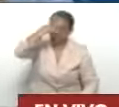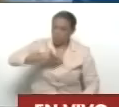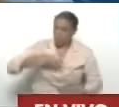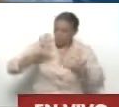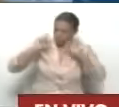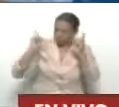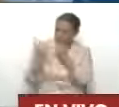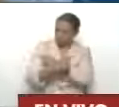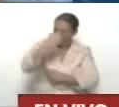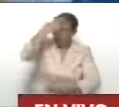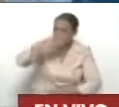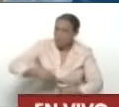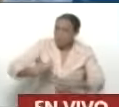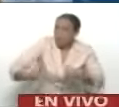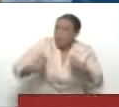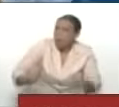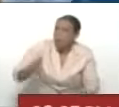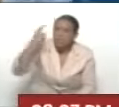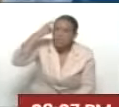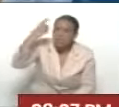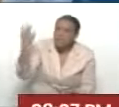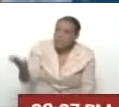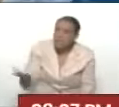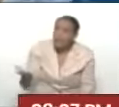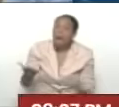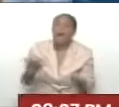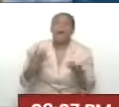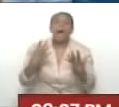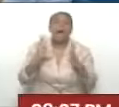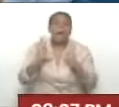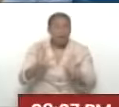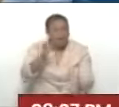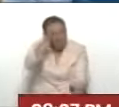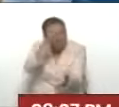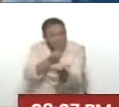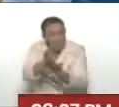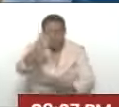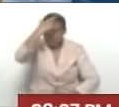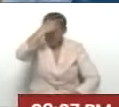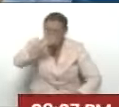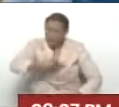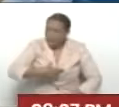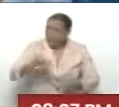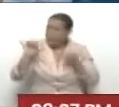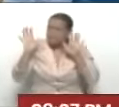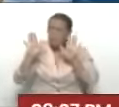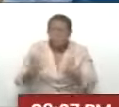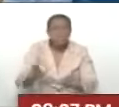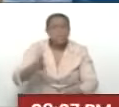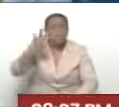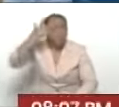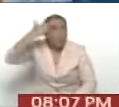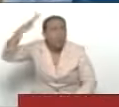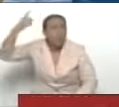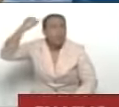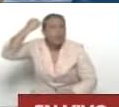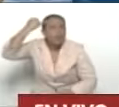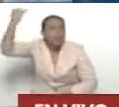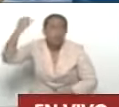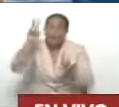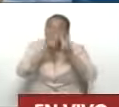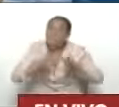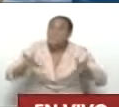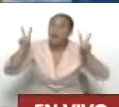bolivariano, y cómo uno tiene que ser fiel, fiel a sus sueños, a sus